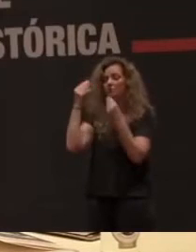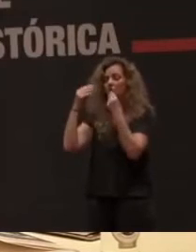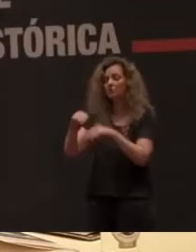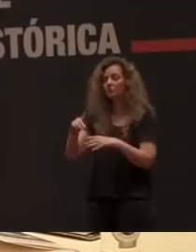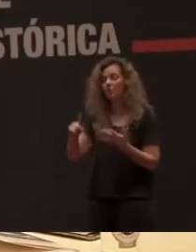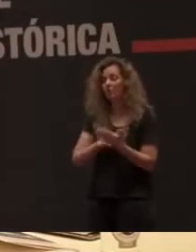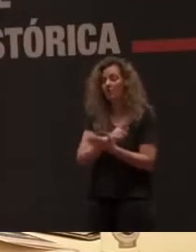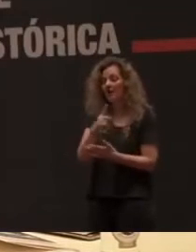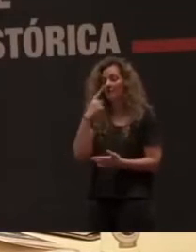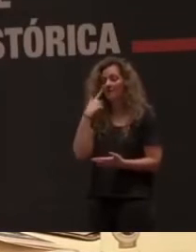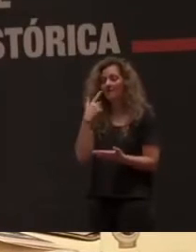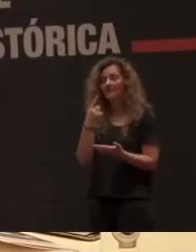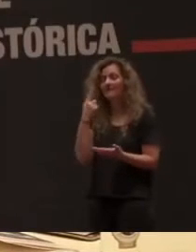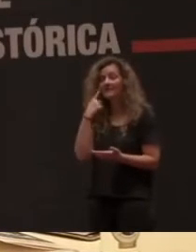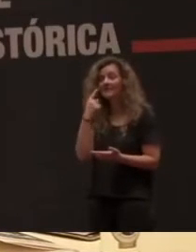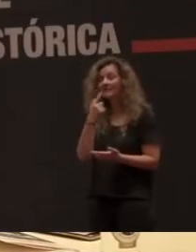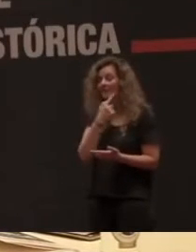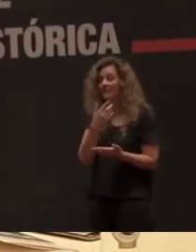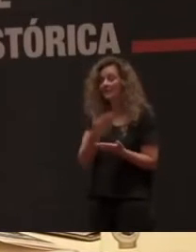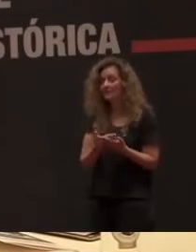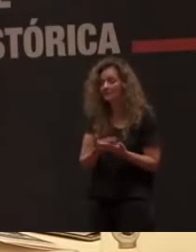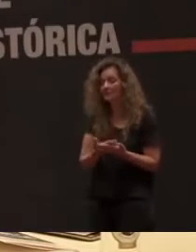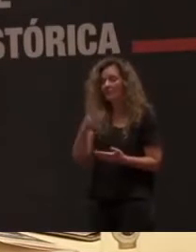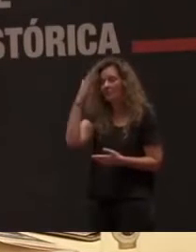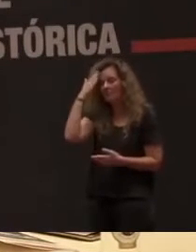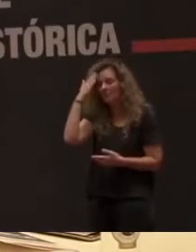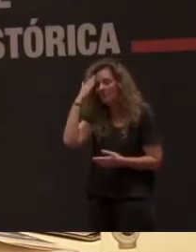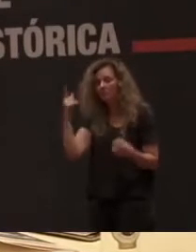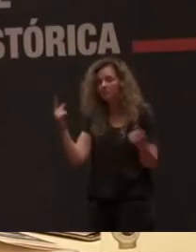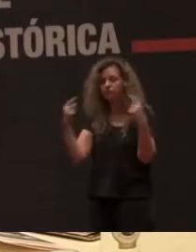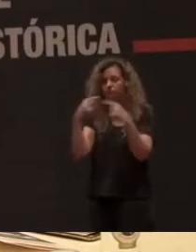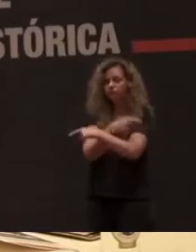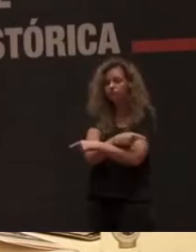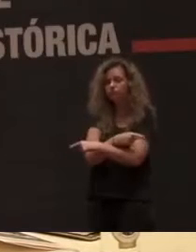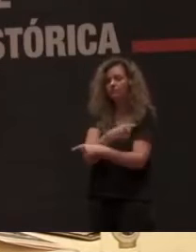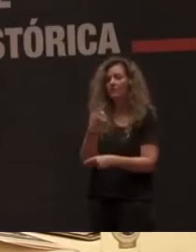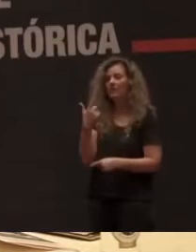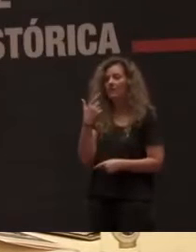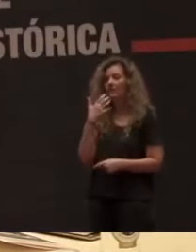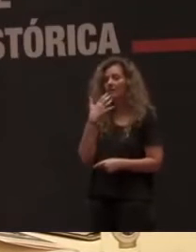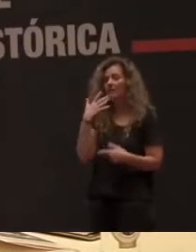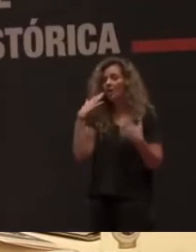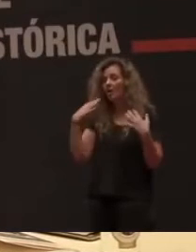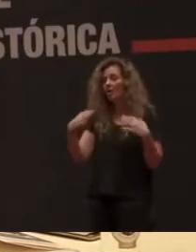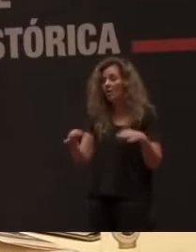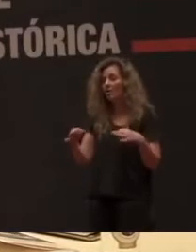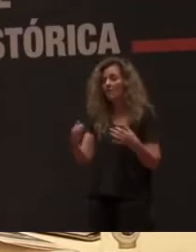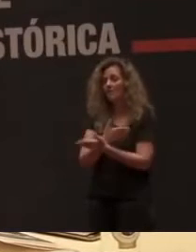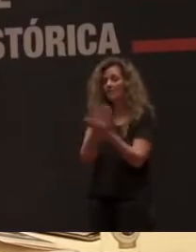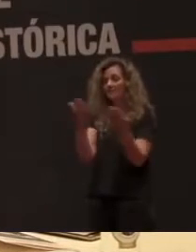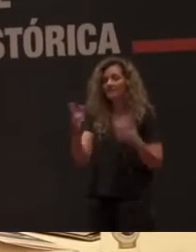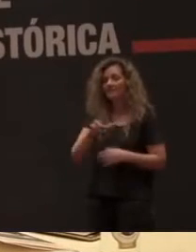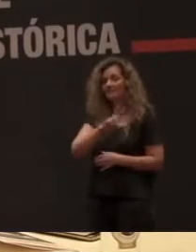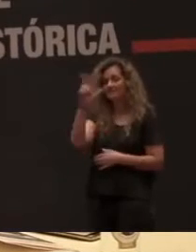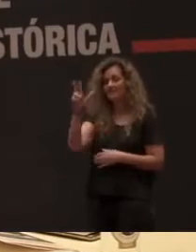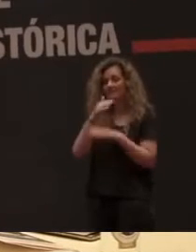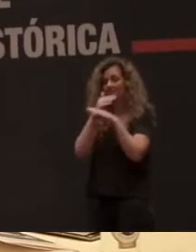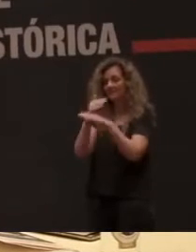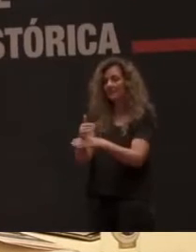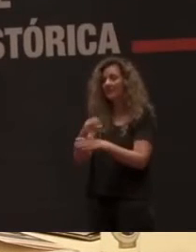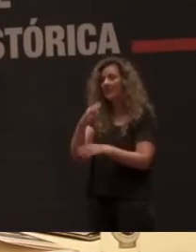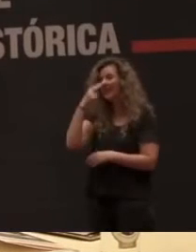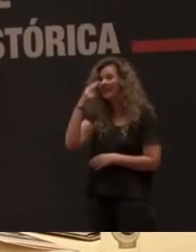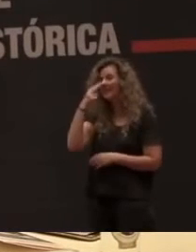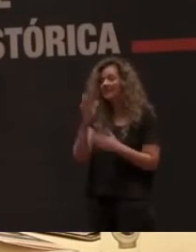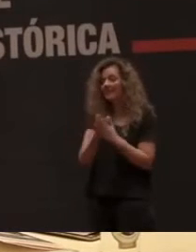outras propias testemunhas, memorias, e vais en contraposición do que ocorre no resto do Estado. No